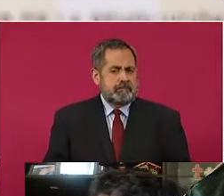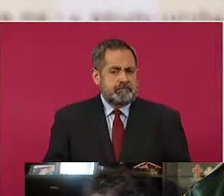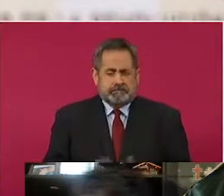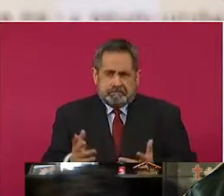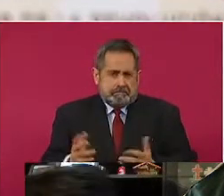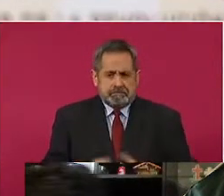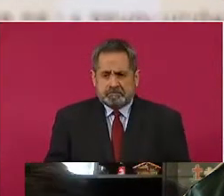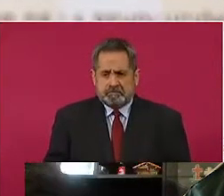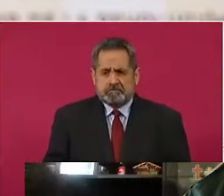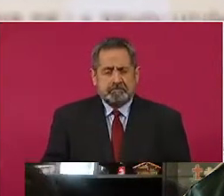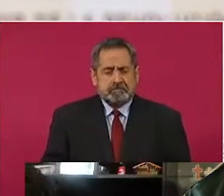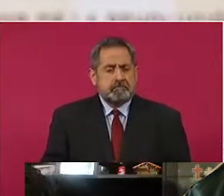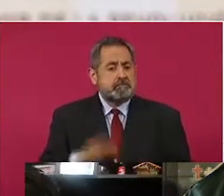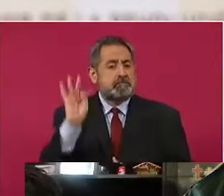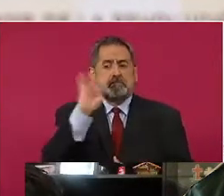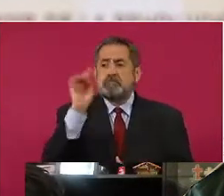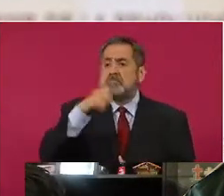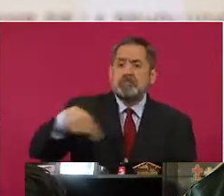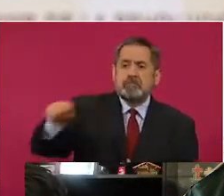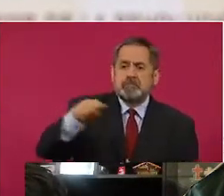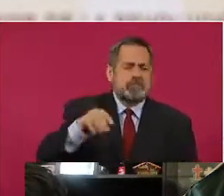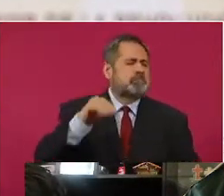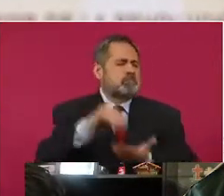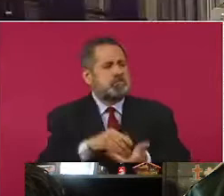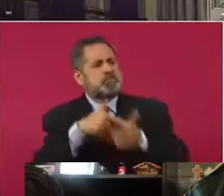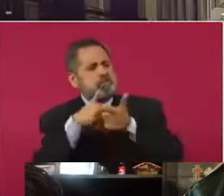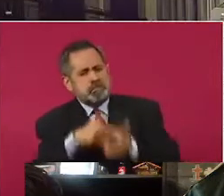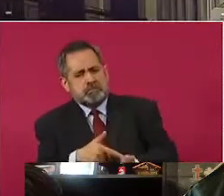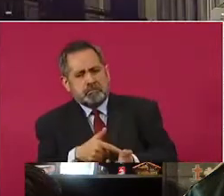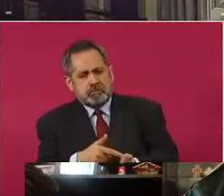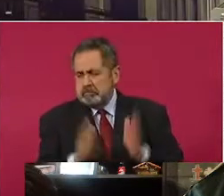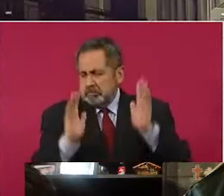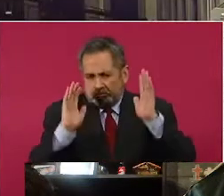Si dicen que continúe,